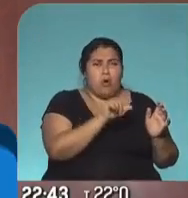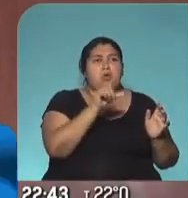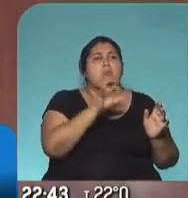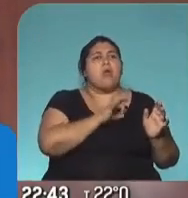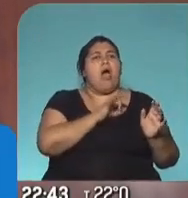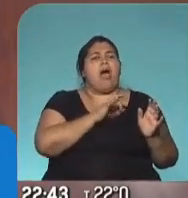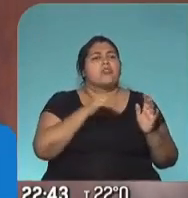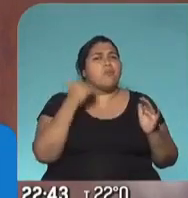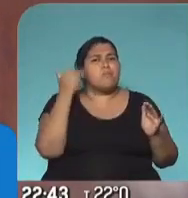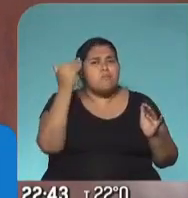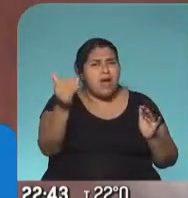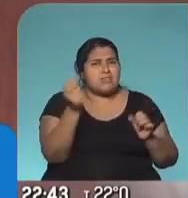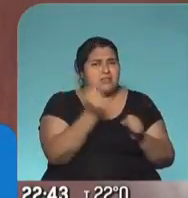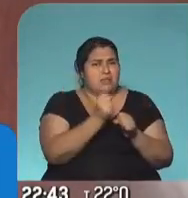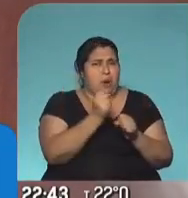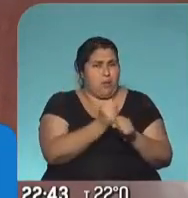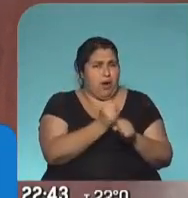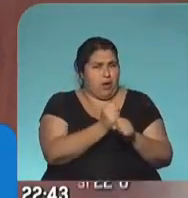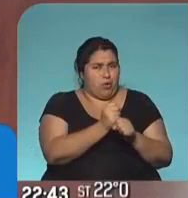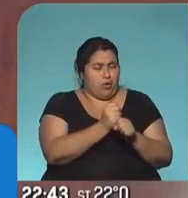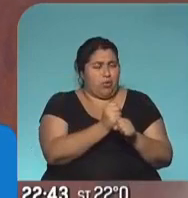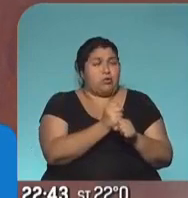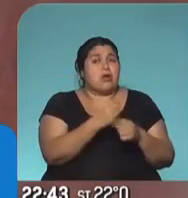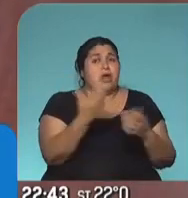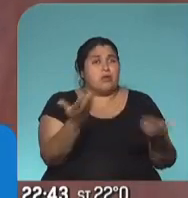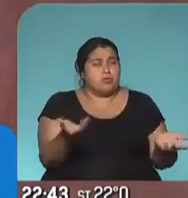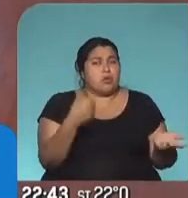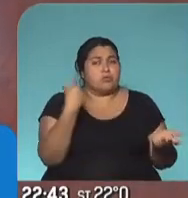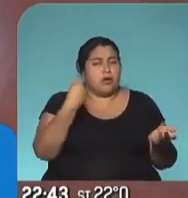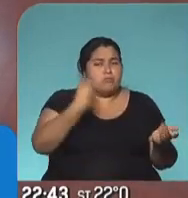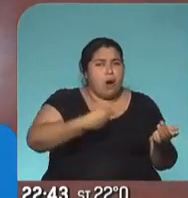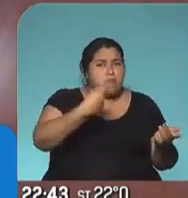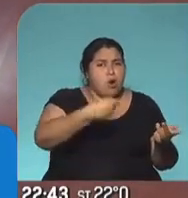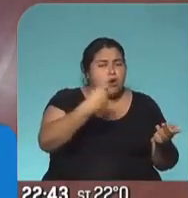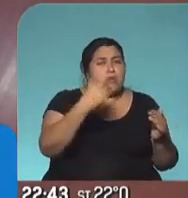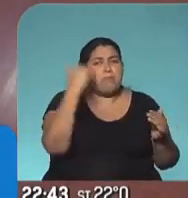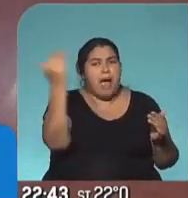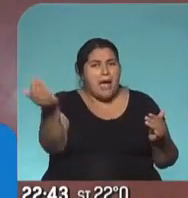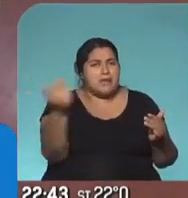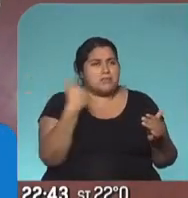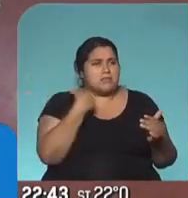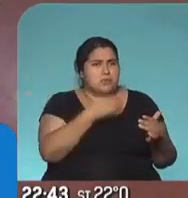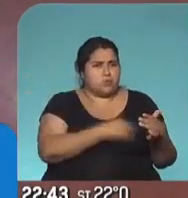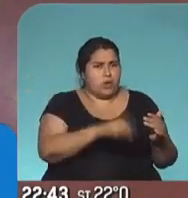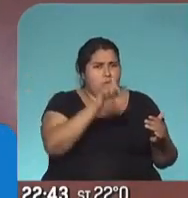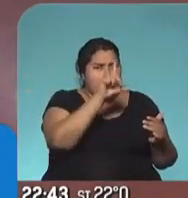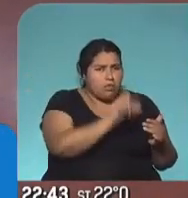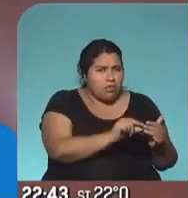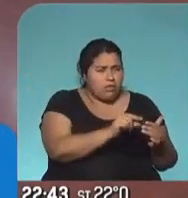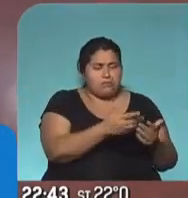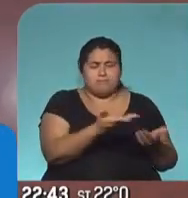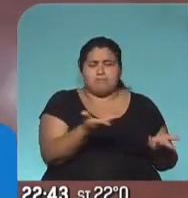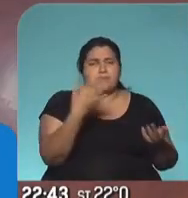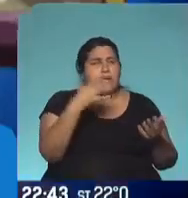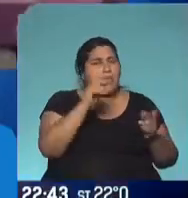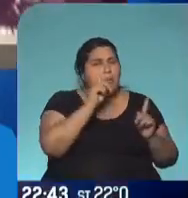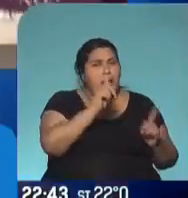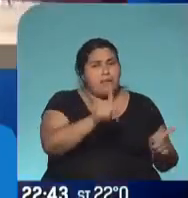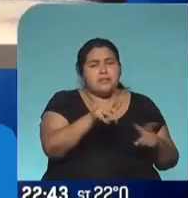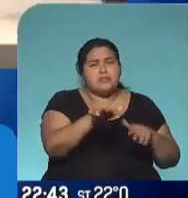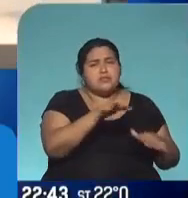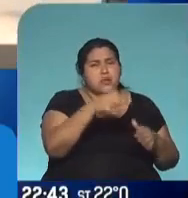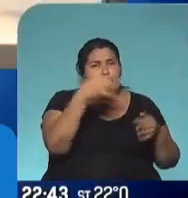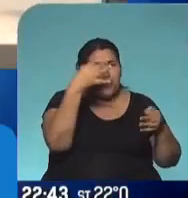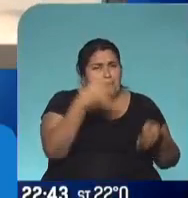trabajo o más años de aporte. Lo que se dio en los últimos días, y me parece que es el hecho notable y prestarle atención políticamente, es que se